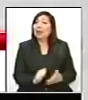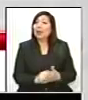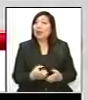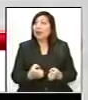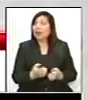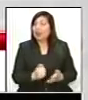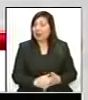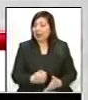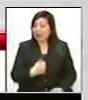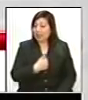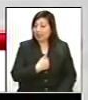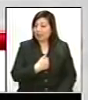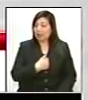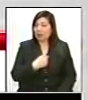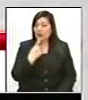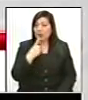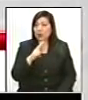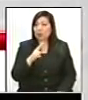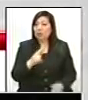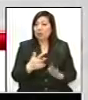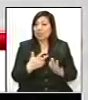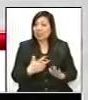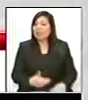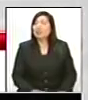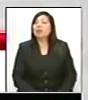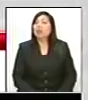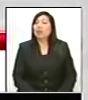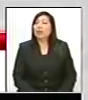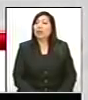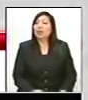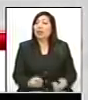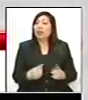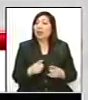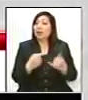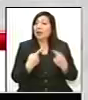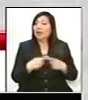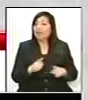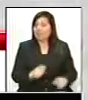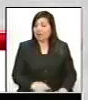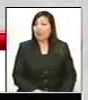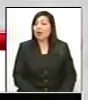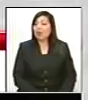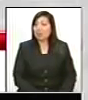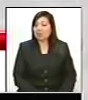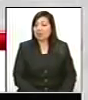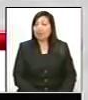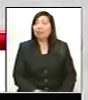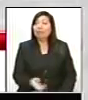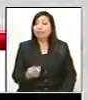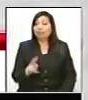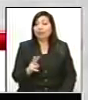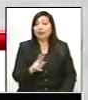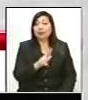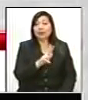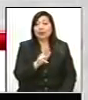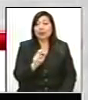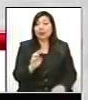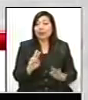económicas, las mismas que a junio del 2018, de acuerdo a la información brindada por ellos, ascendían a